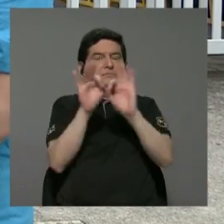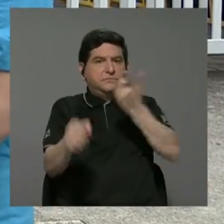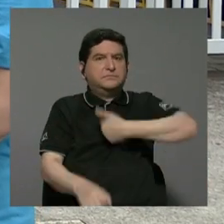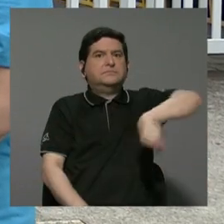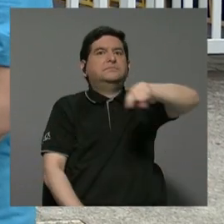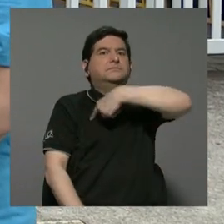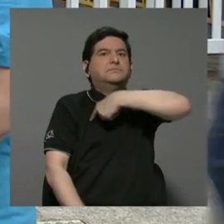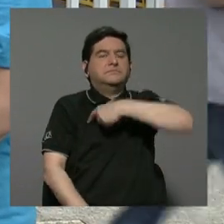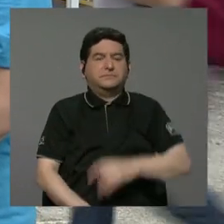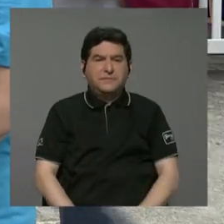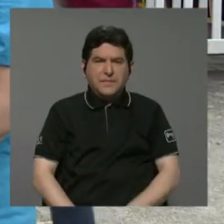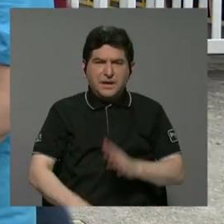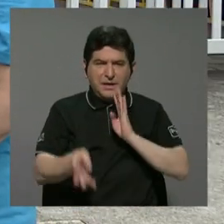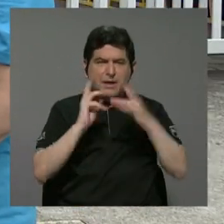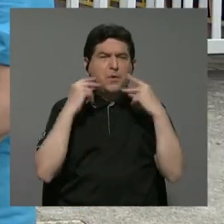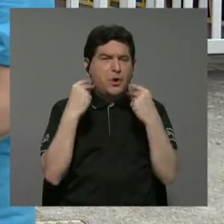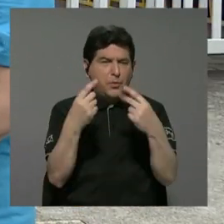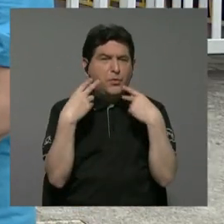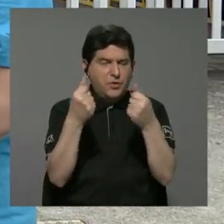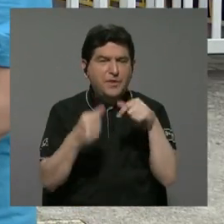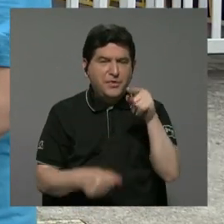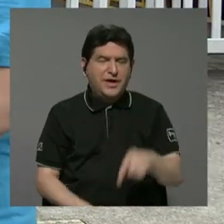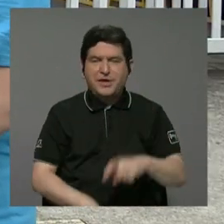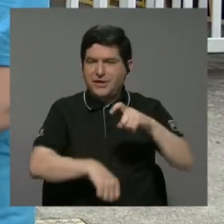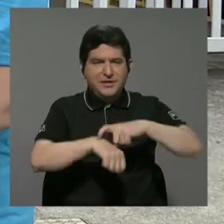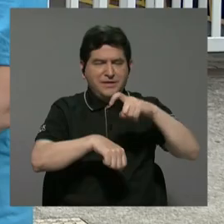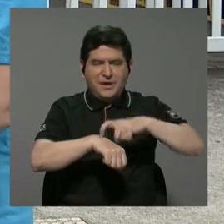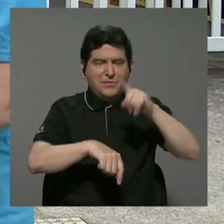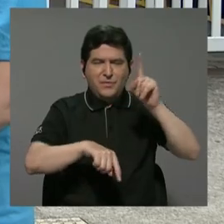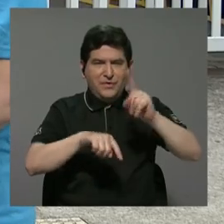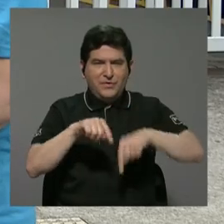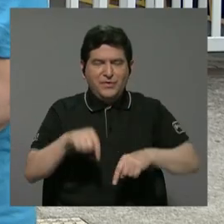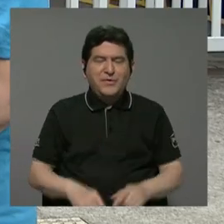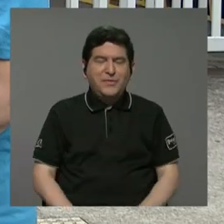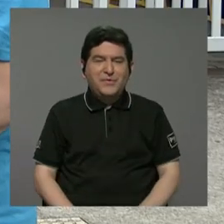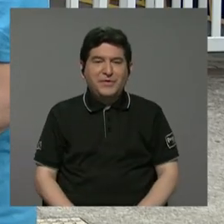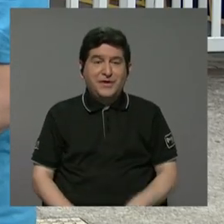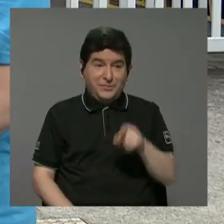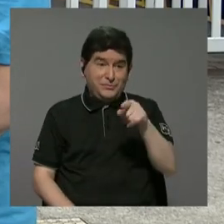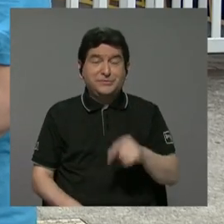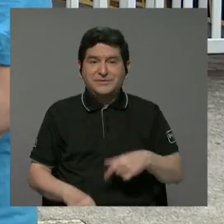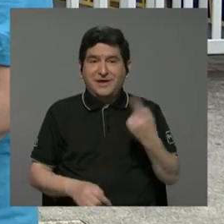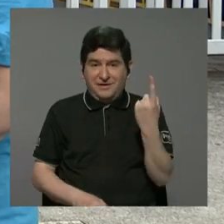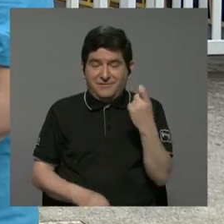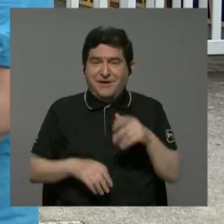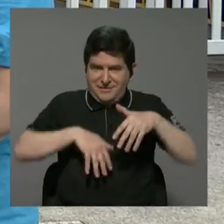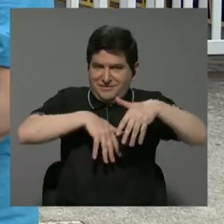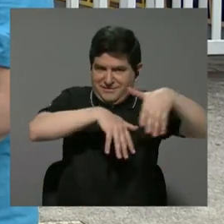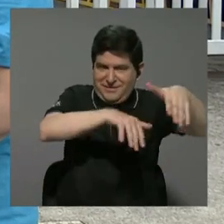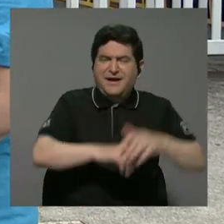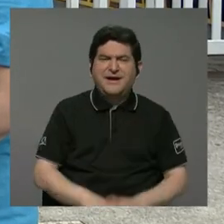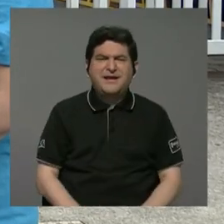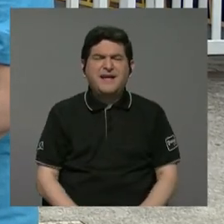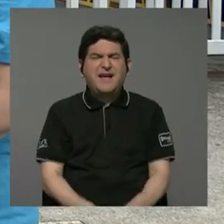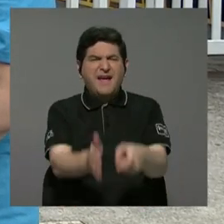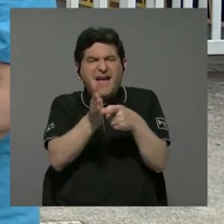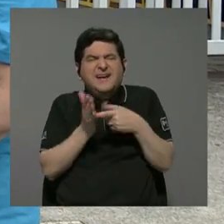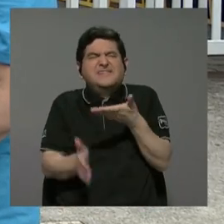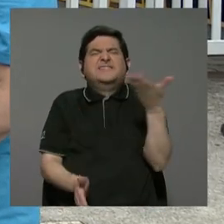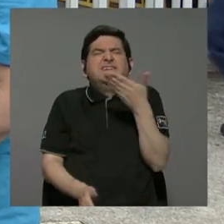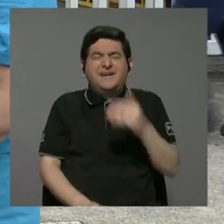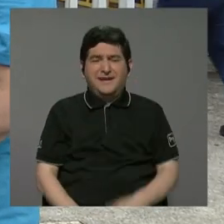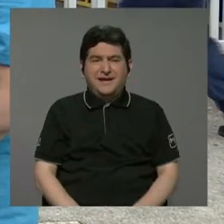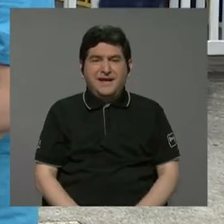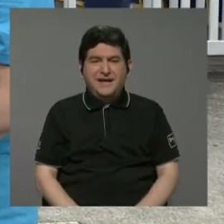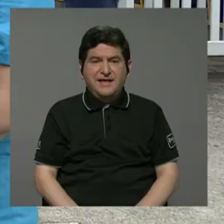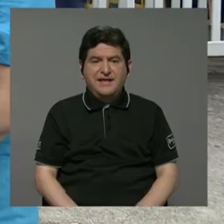nosotros. Vamos a conversar muy rápido para no quitarle mucho tiempo y se pueda integrar. Doña Isabel, ¿qué es lo que ustedes están demandando a partir